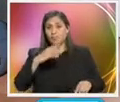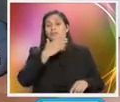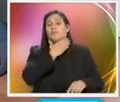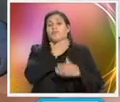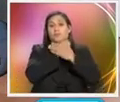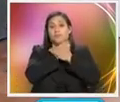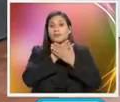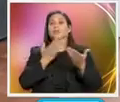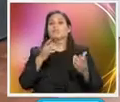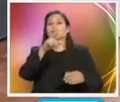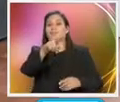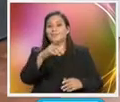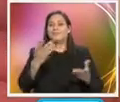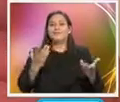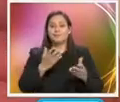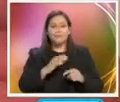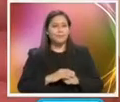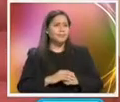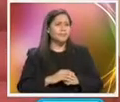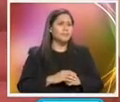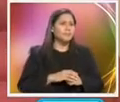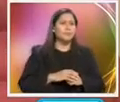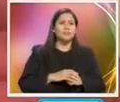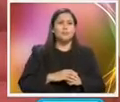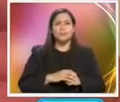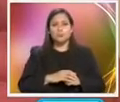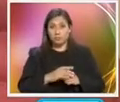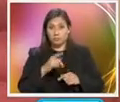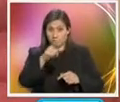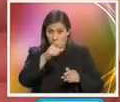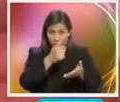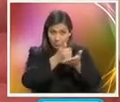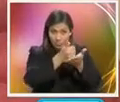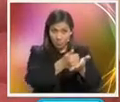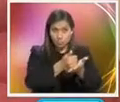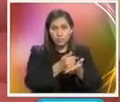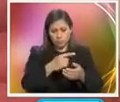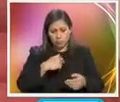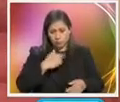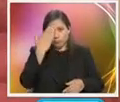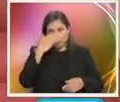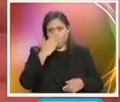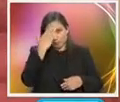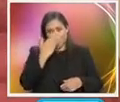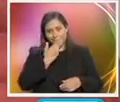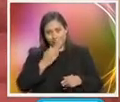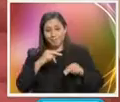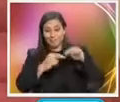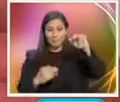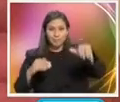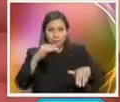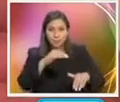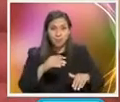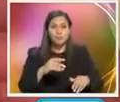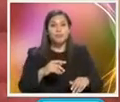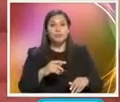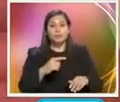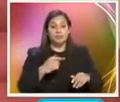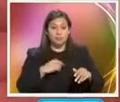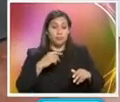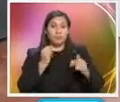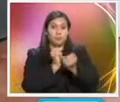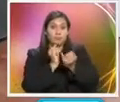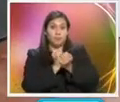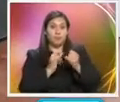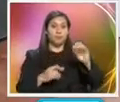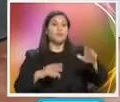bueno, ¿qué vamos a hacer? Lo primero es identificarla y si le vamos a ayudar, es porque sabemos nadar, porque si no acabamos con dos personas que se